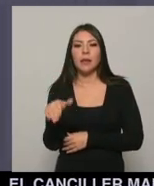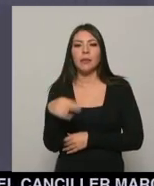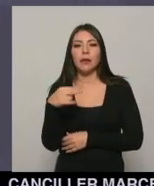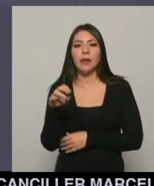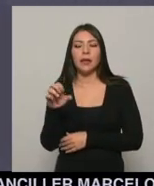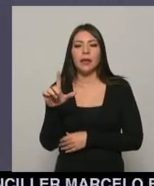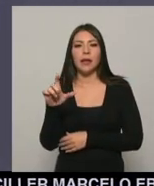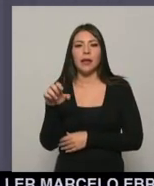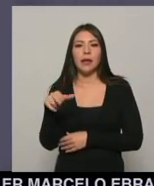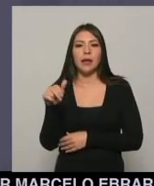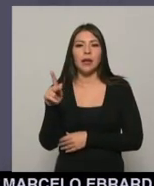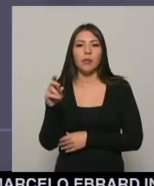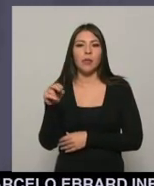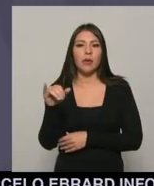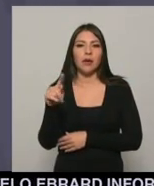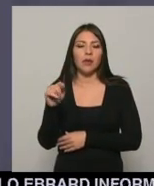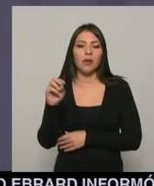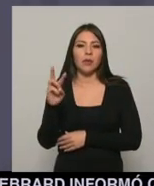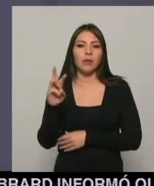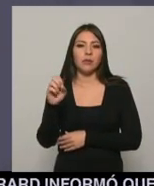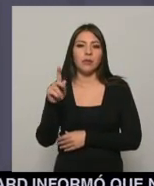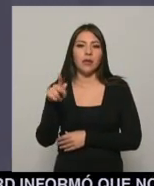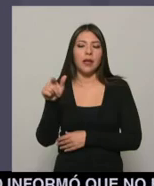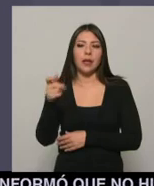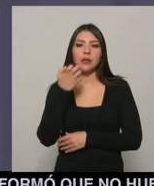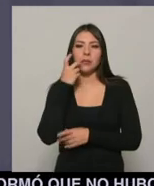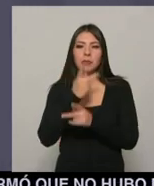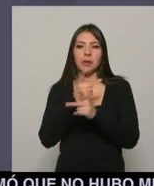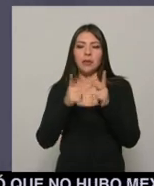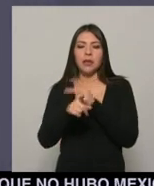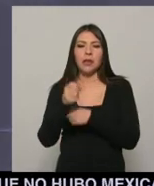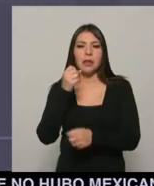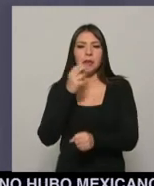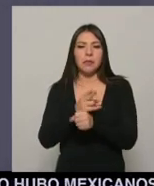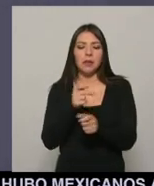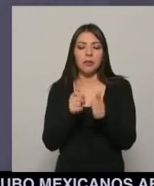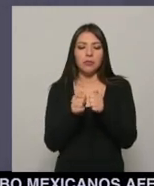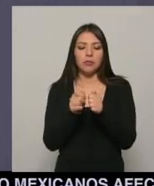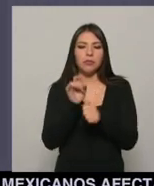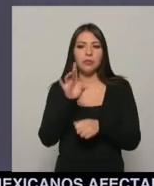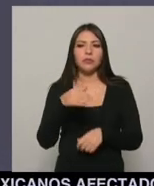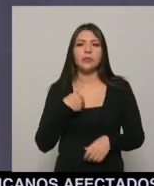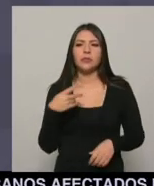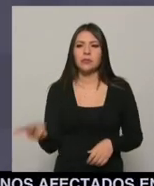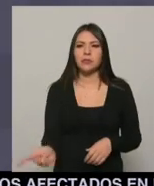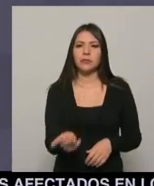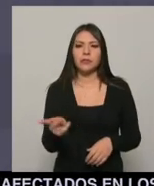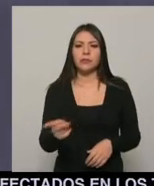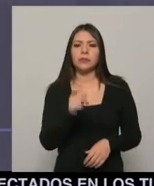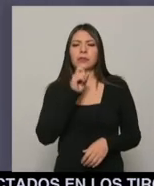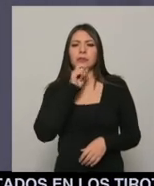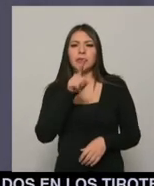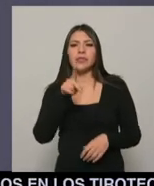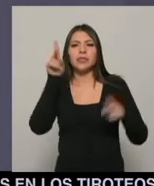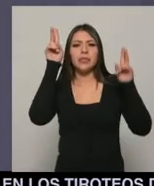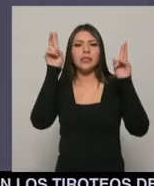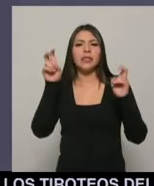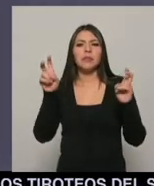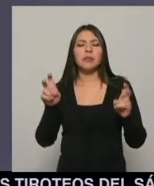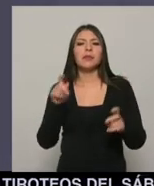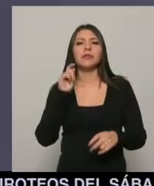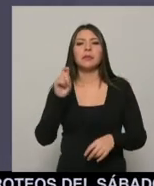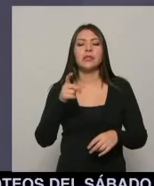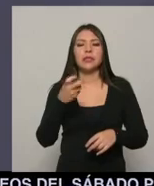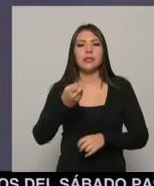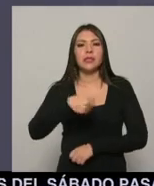Elena Poniatowska del Instituto de Educación Media Superior. Ella está tuiteando desde muy temprano y justamente te iba a preguntar justo sobre la agenda, los temas que serán agenda